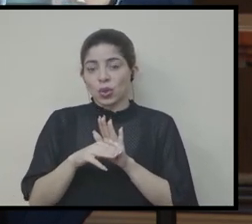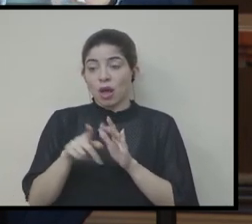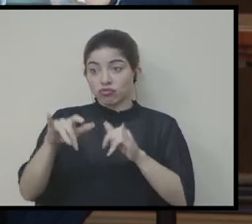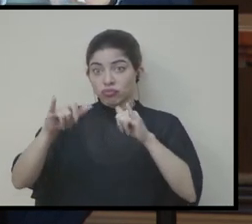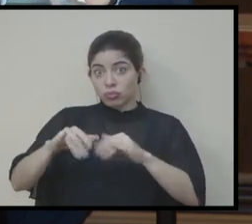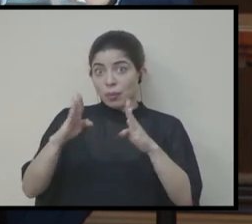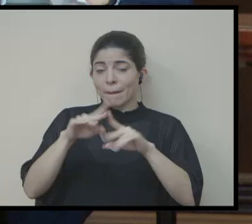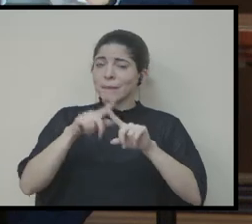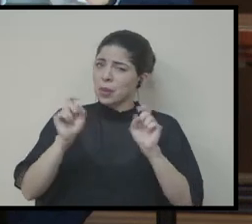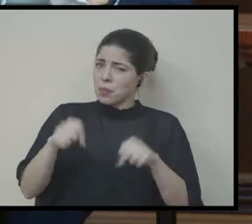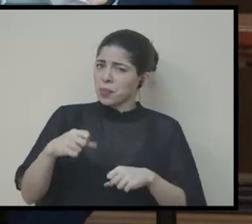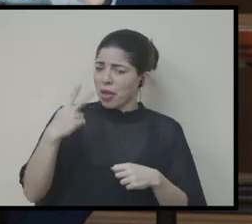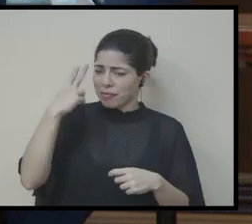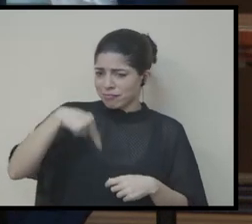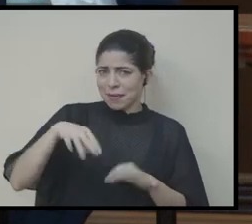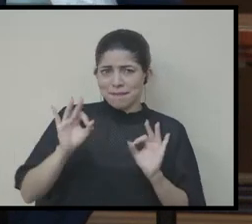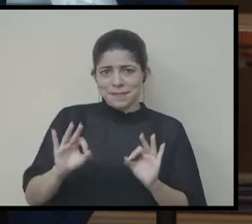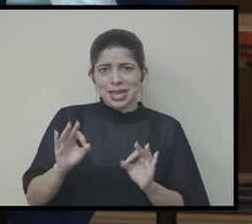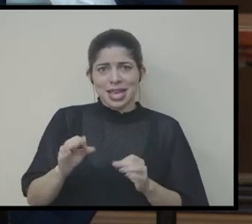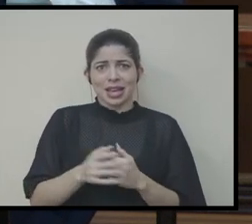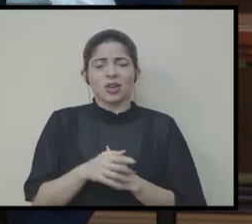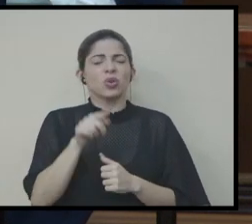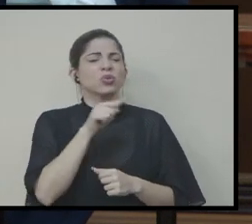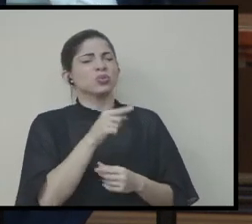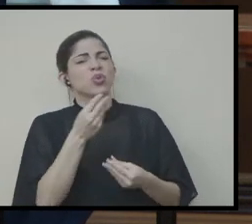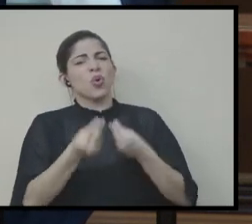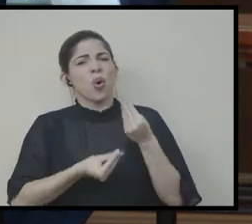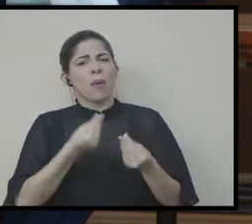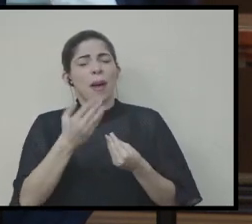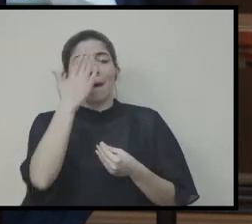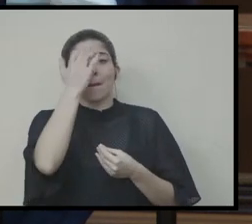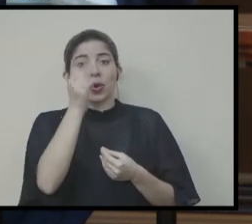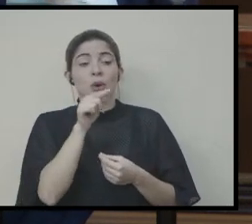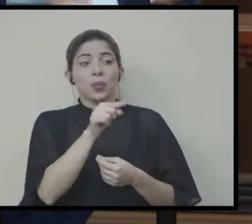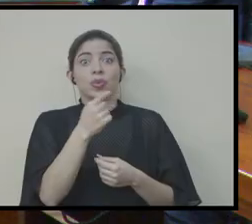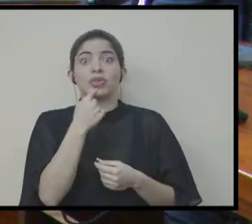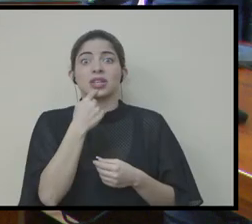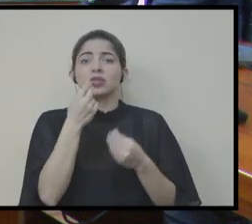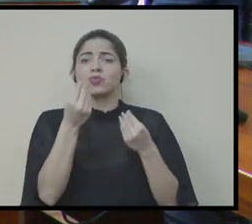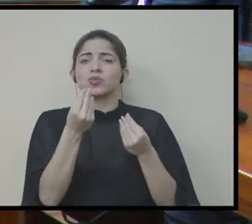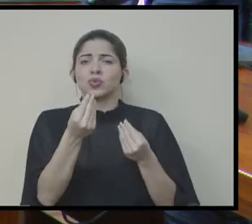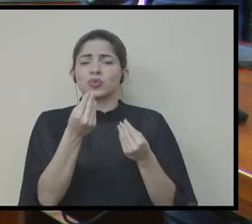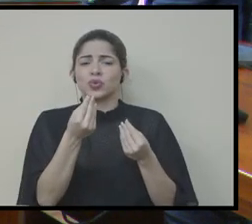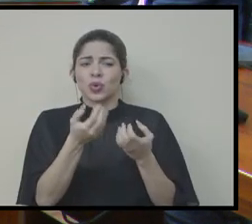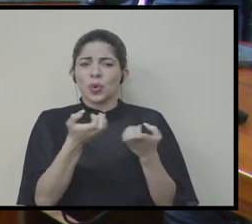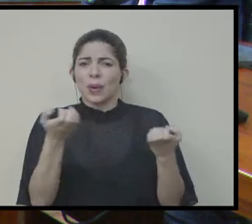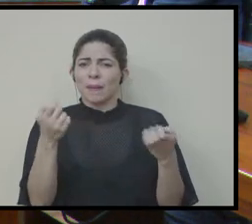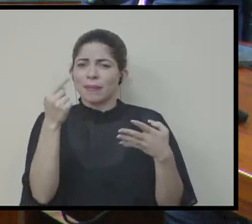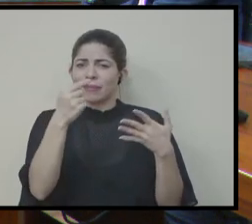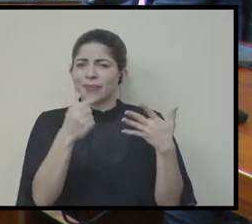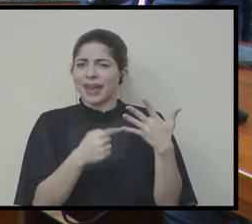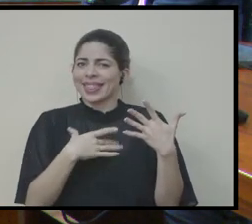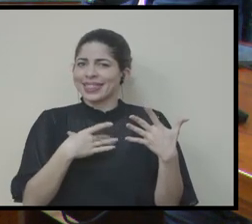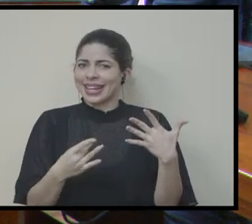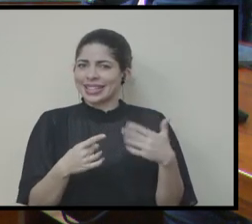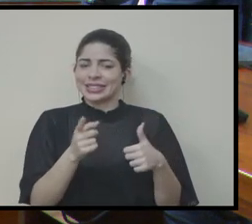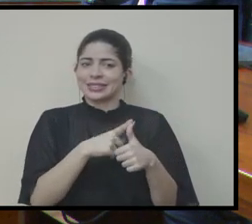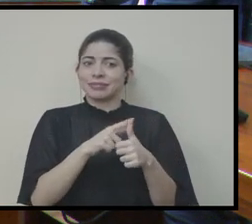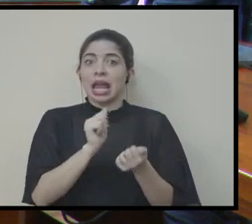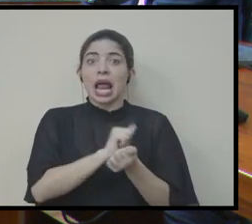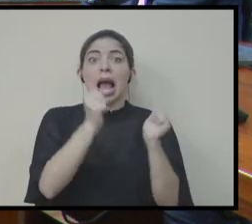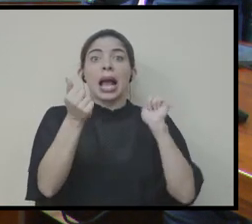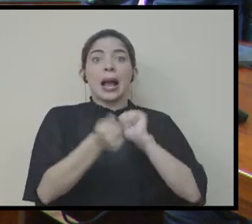en tu casa, pero puedes verte bien para esto. ¿Cómo has hecho eso? Digamos, porque ahí has mencionado muchos elementos interesantes, desde el